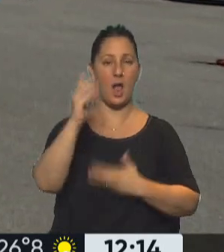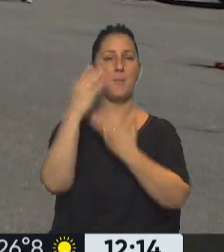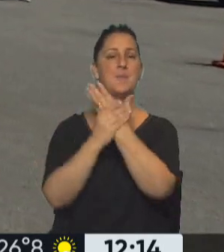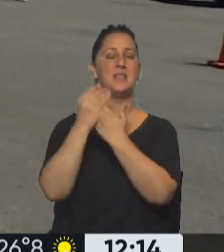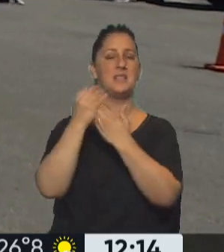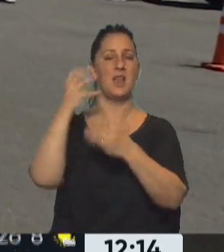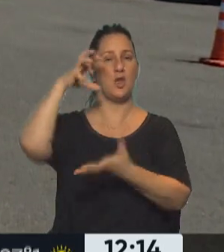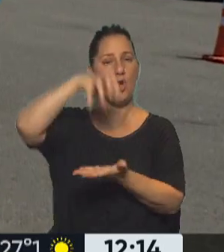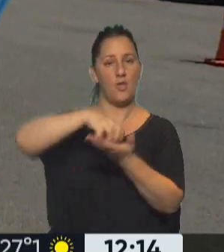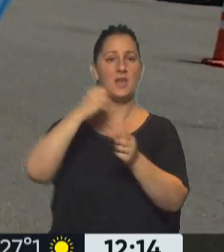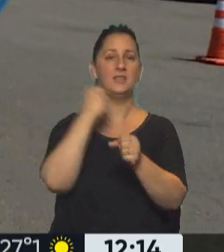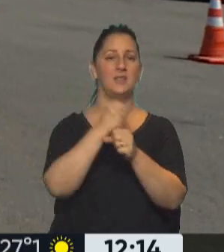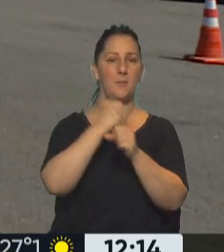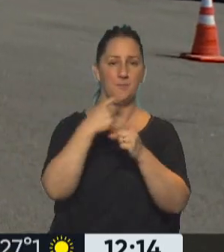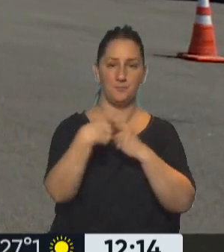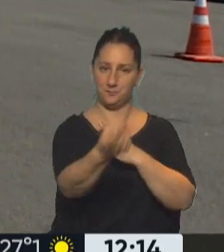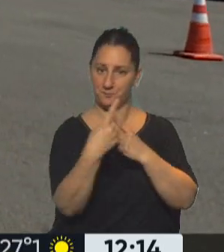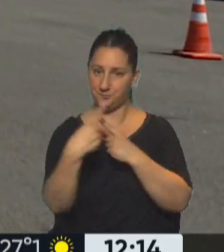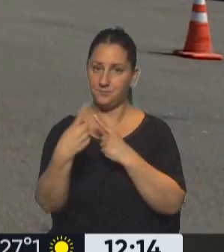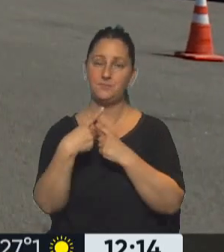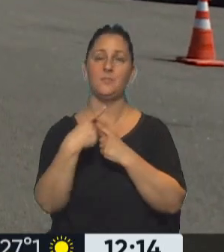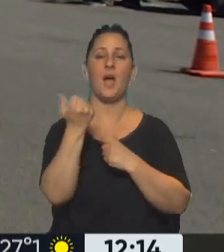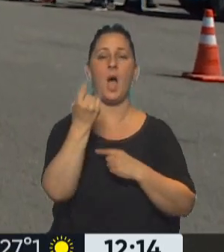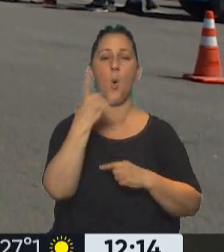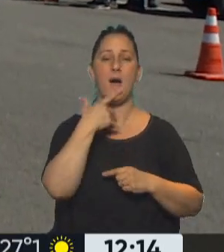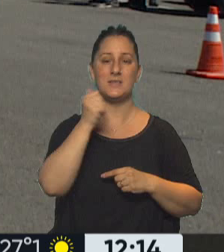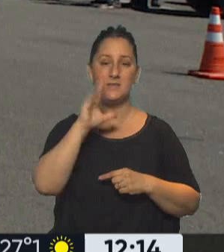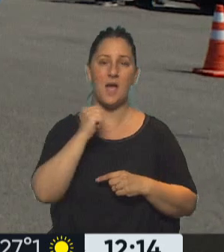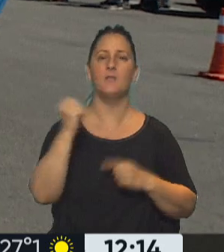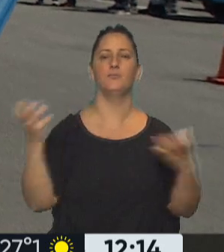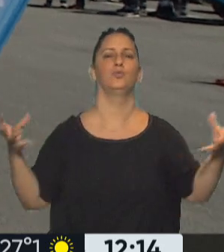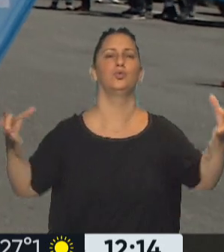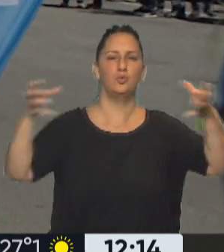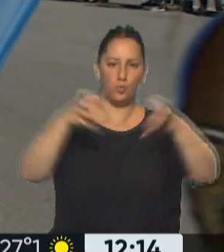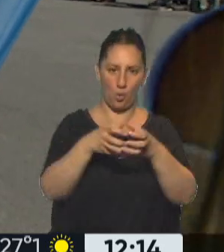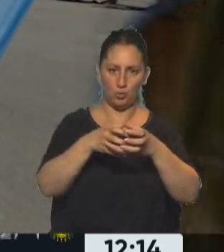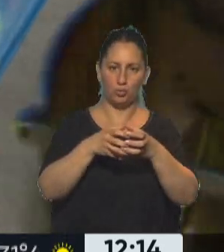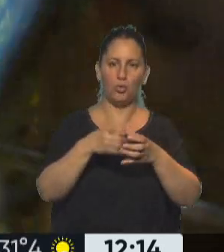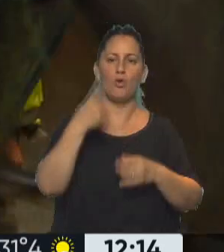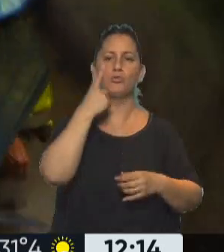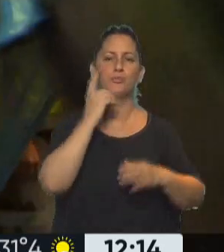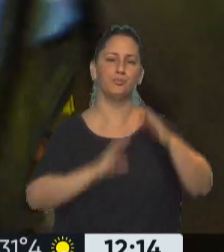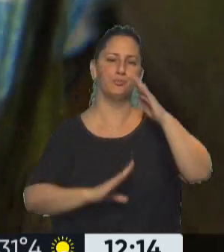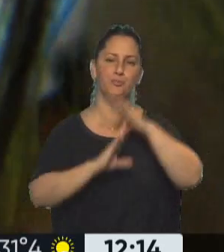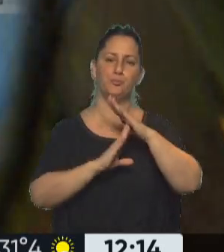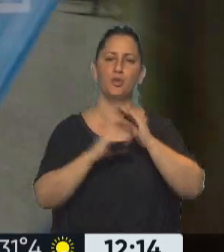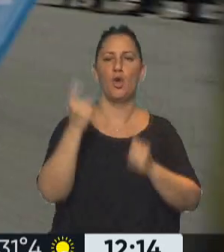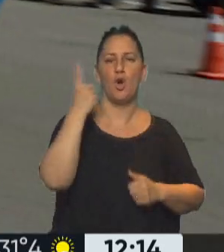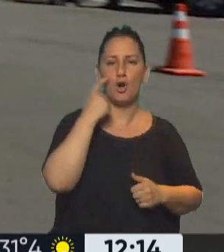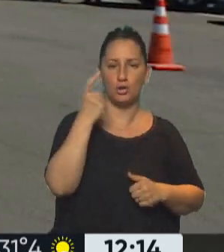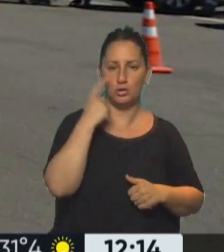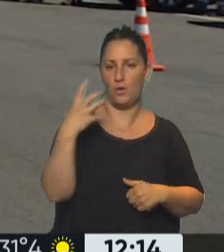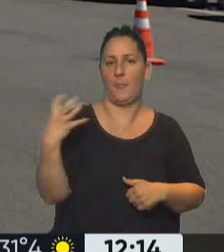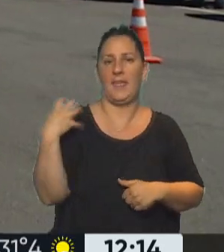de Transporte de la provincia y AUBASA, hacemos un operativo conjunto donde el eje fundamental son los controles en general